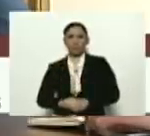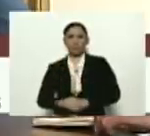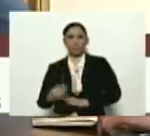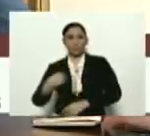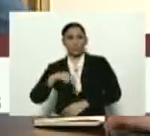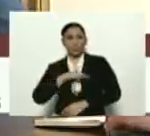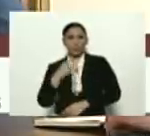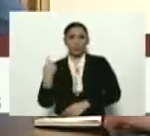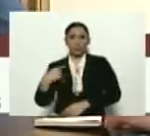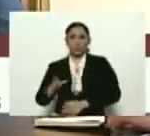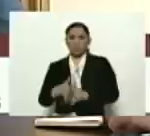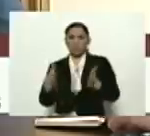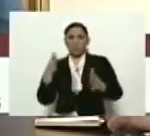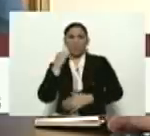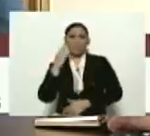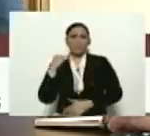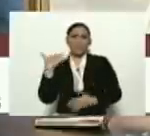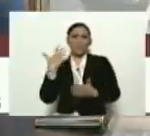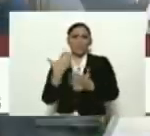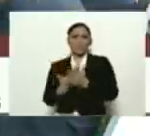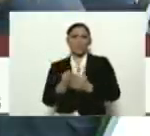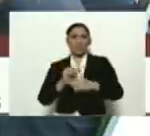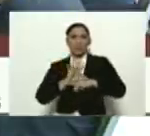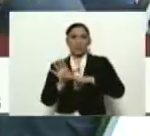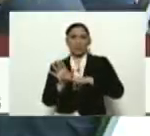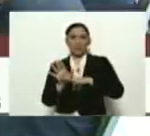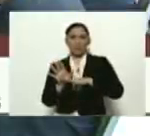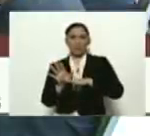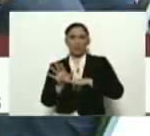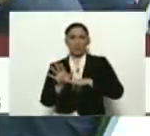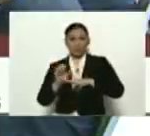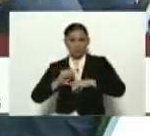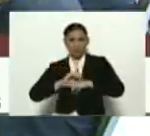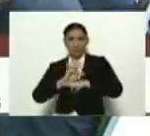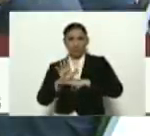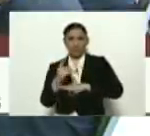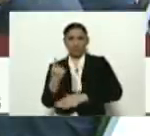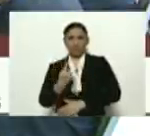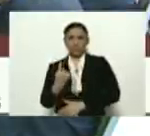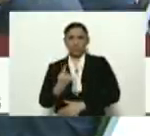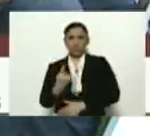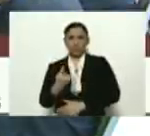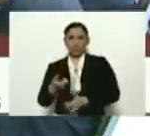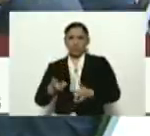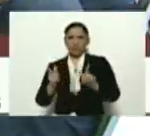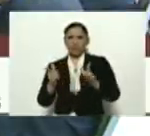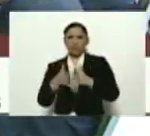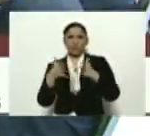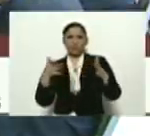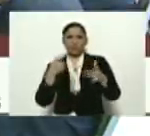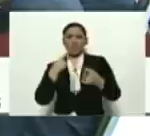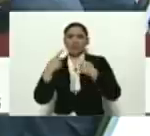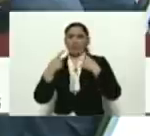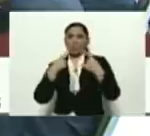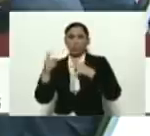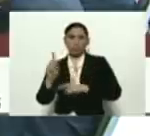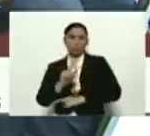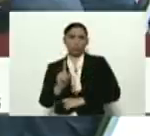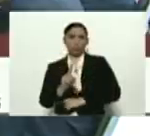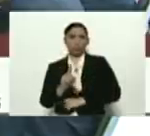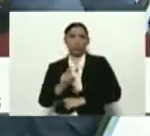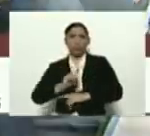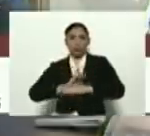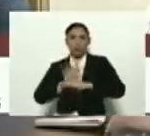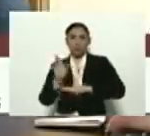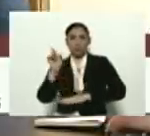Nosotros tenemos esa gran experiencia en el ALBA. El ALBA no solo ha servido para grandes discursos, no. El